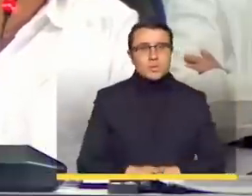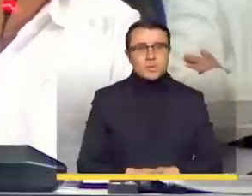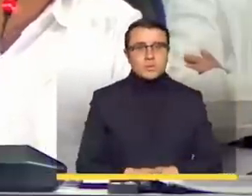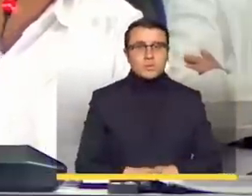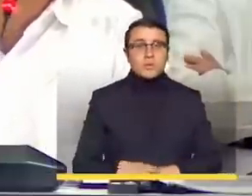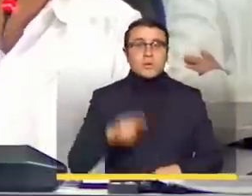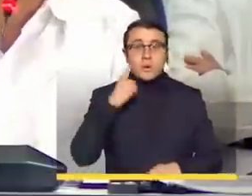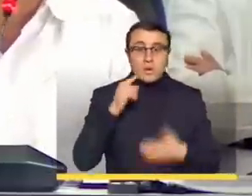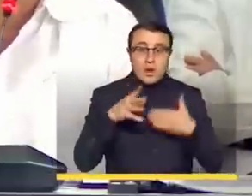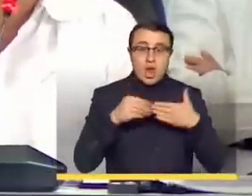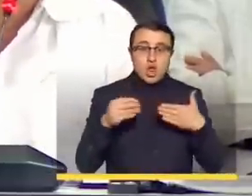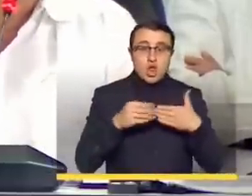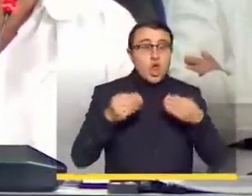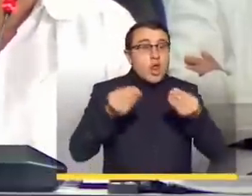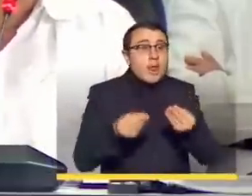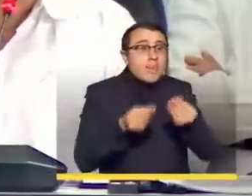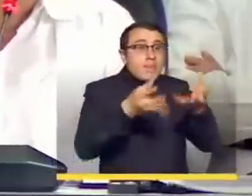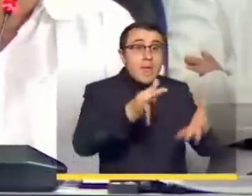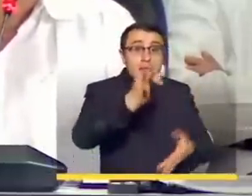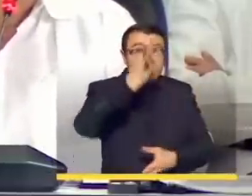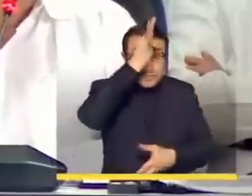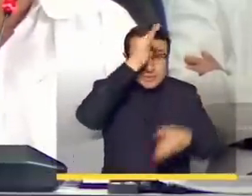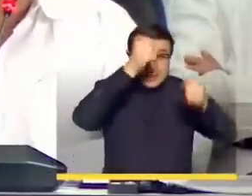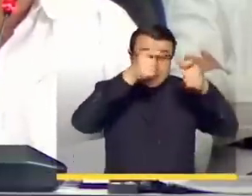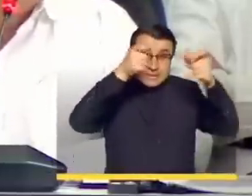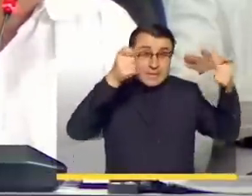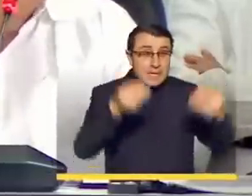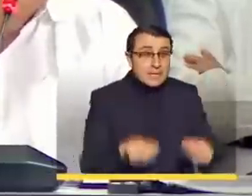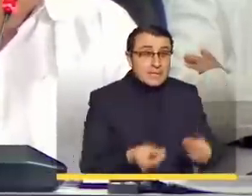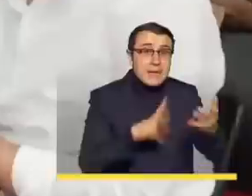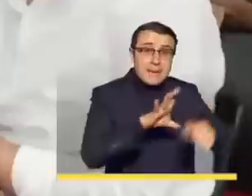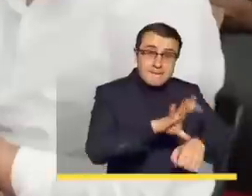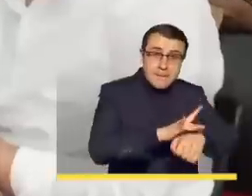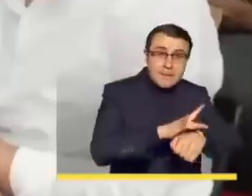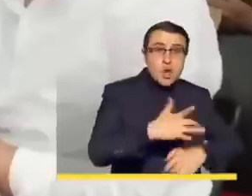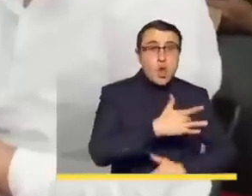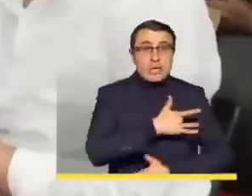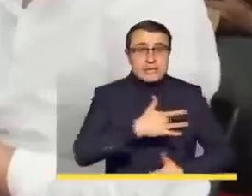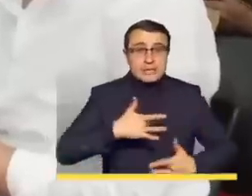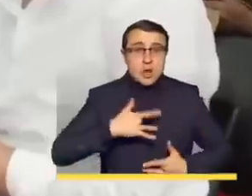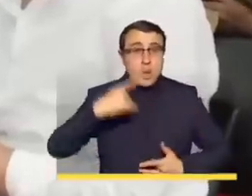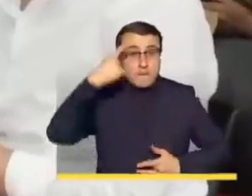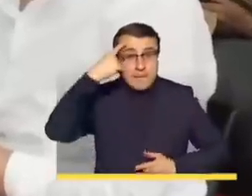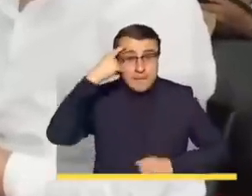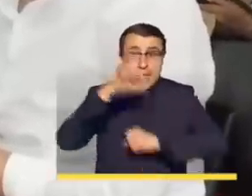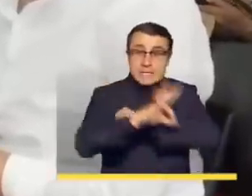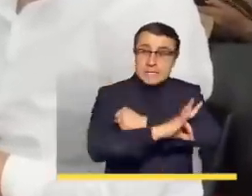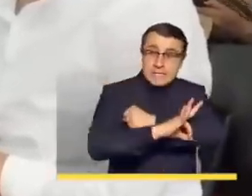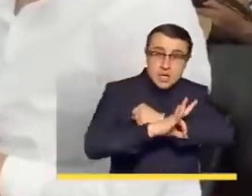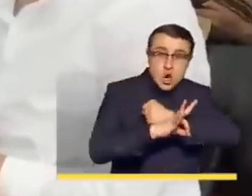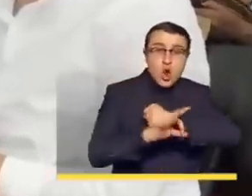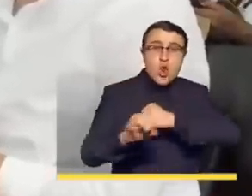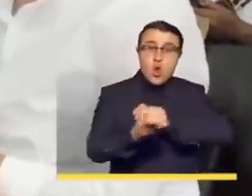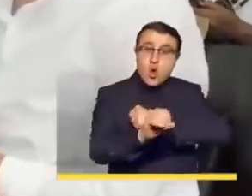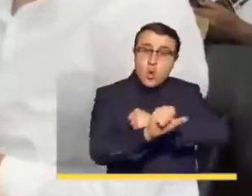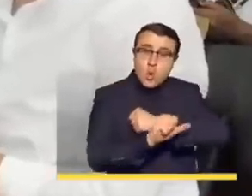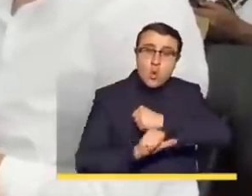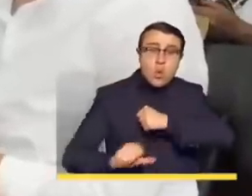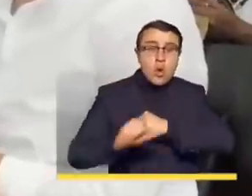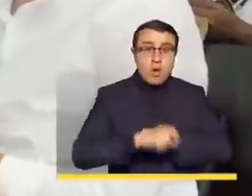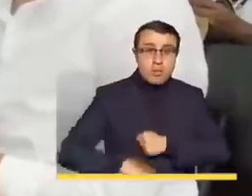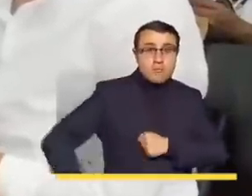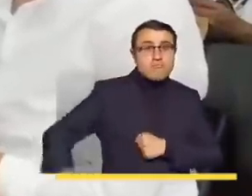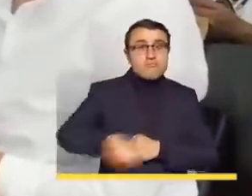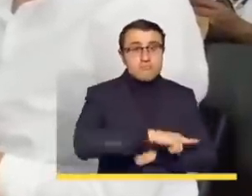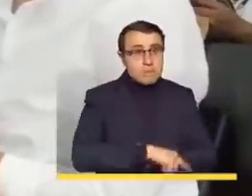Cada dólar que vaya al hospital público, al médico, a la salud mental, a psicólogos, a psicólogas, a jugar en